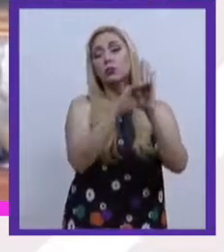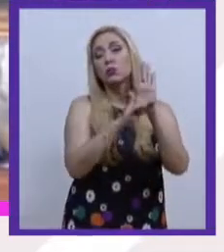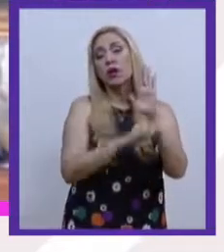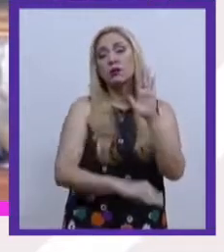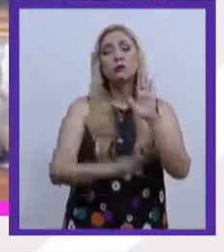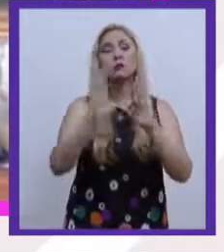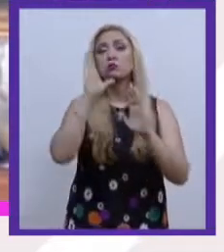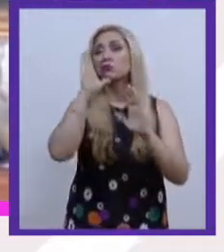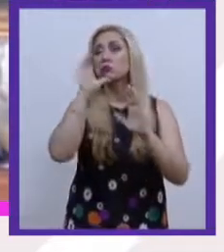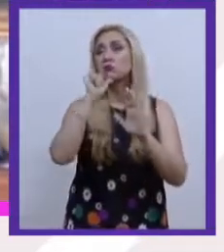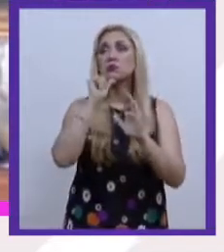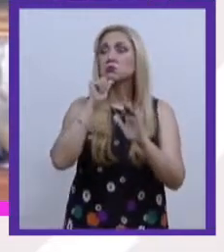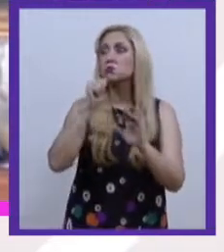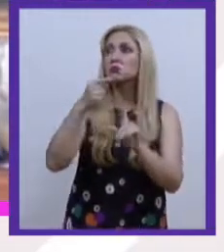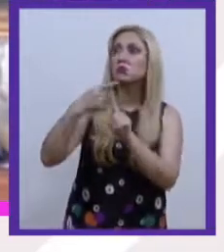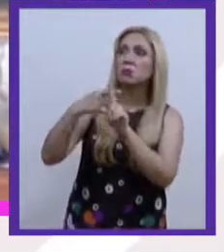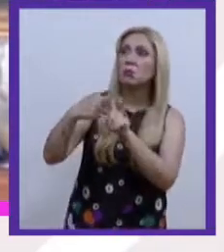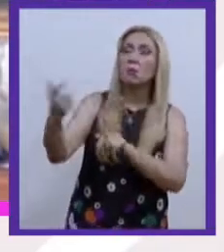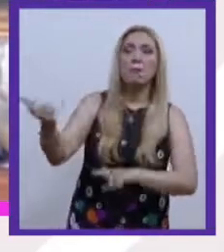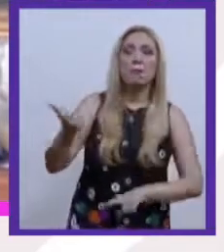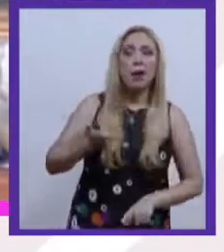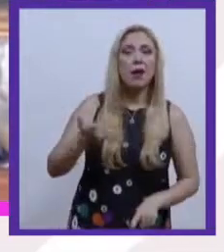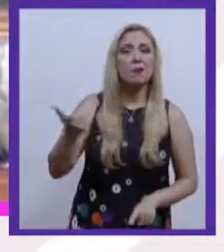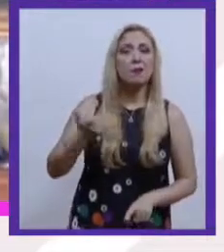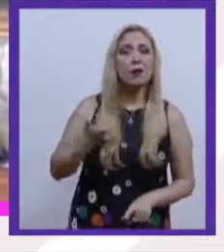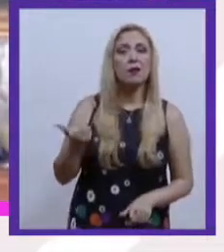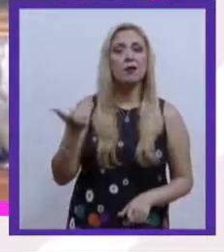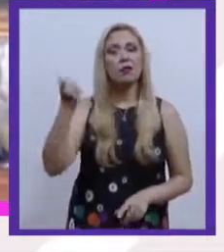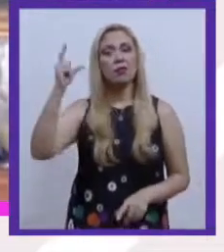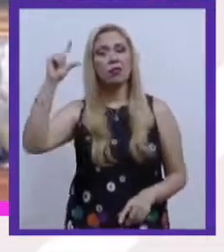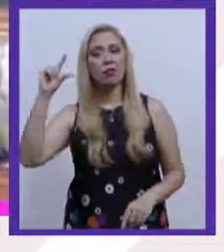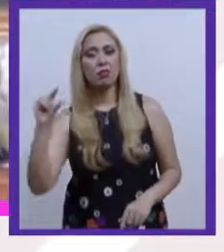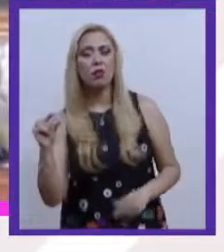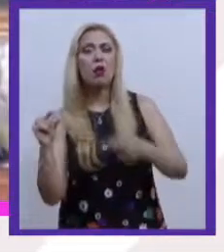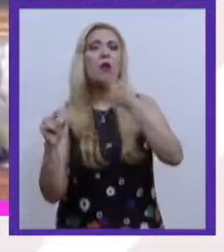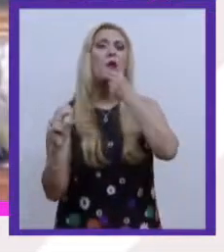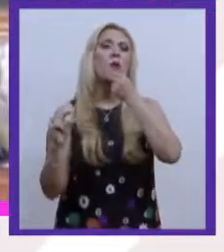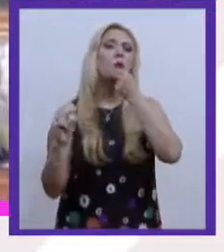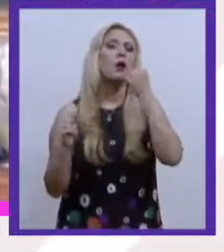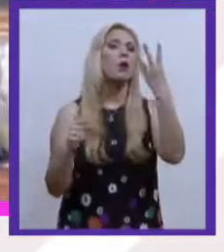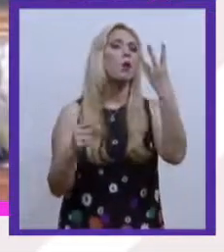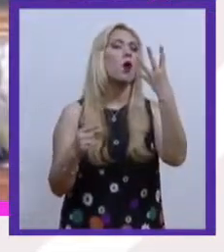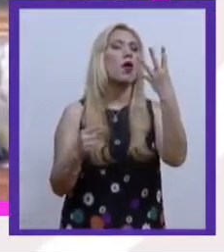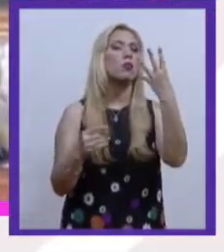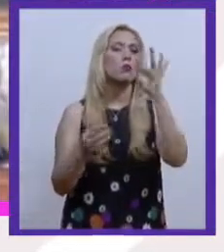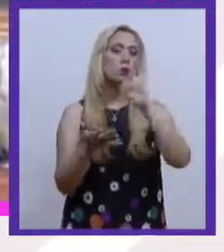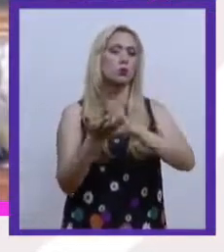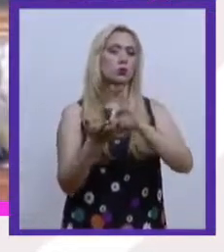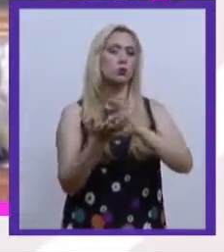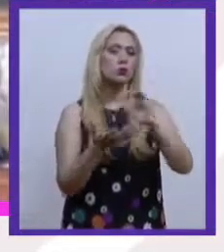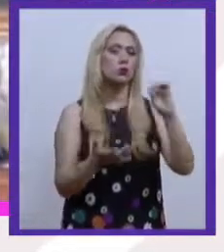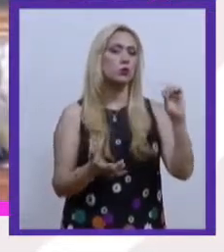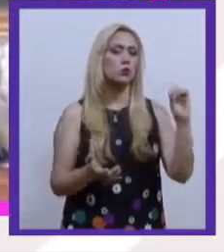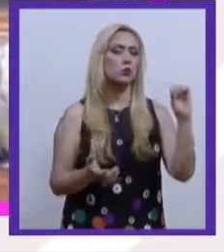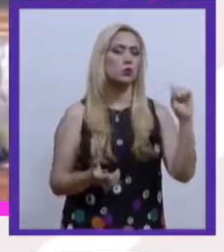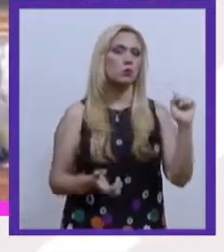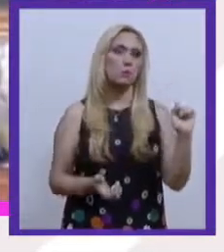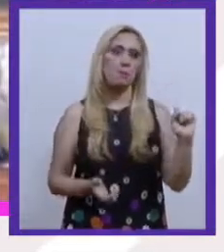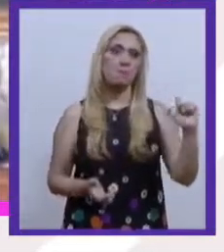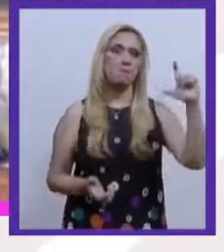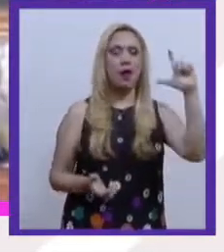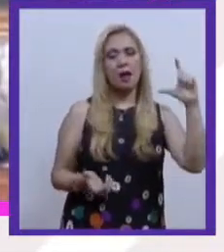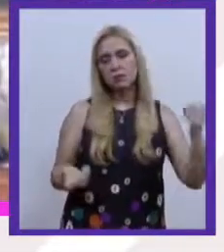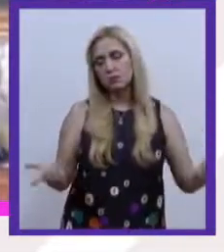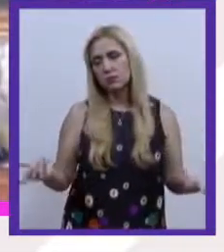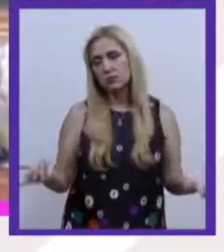de reportar un pago positivo de horas trabajadas, mientras que los hombres están en 4 puntos. Existen impactos significativos